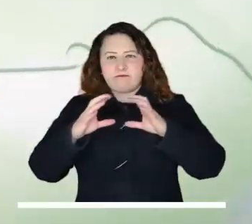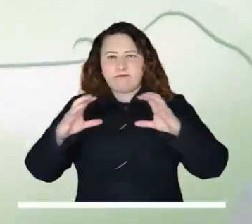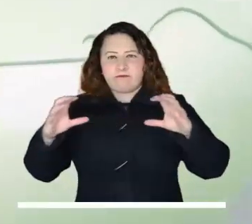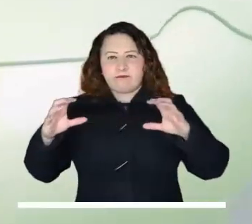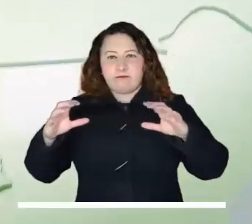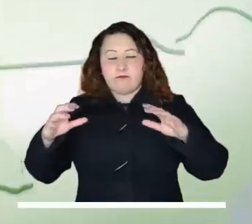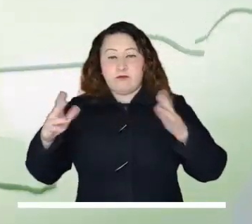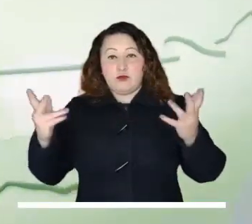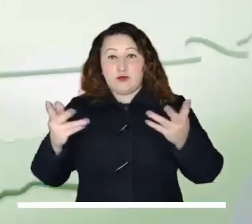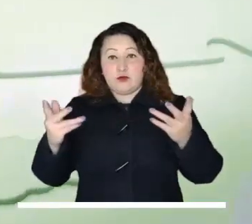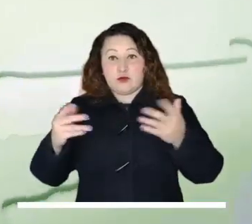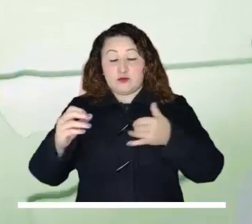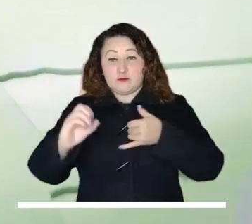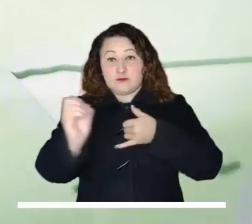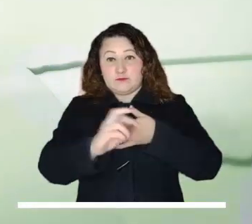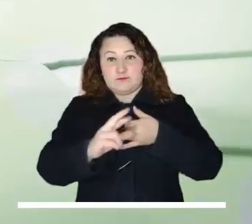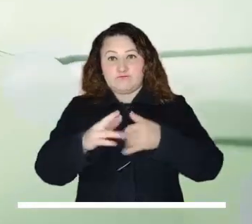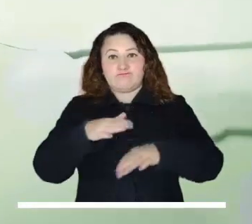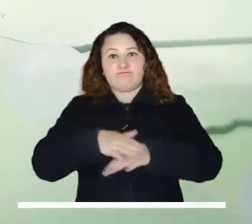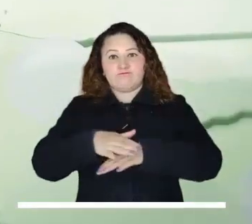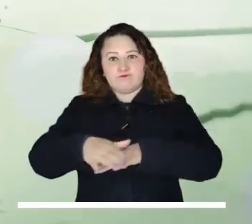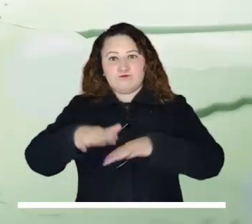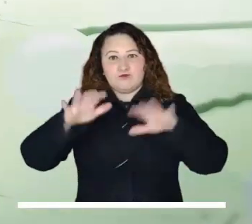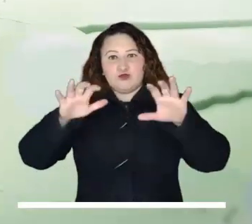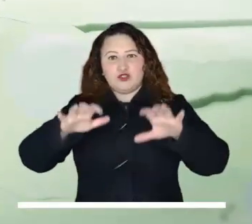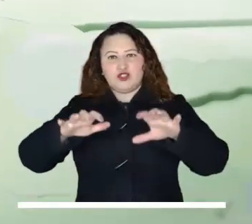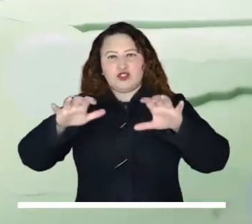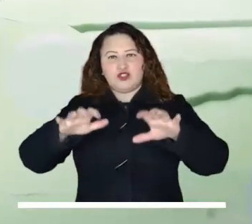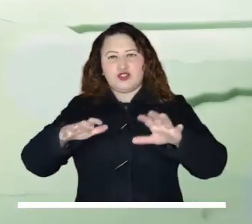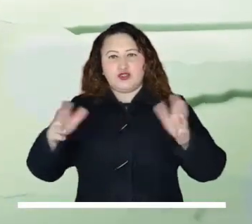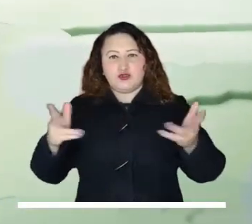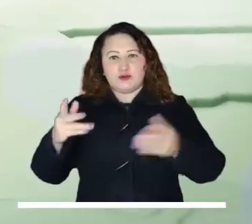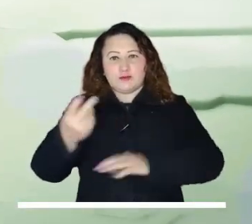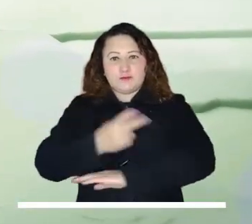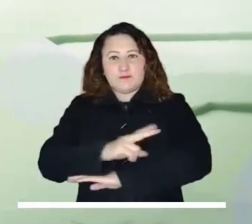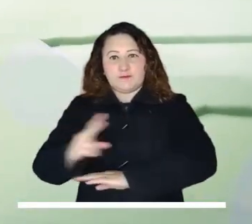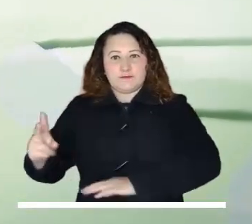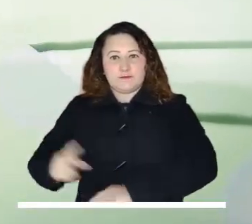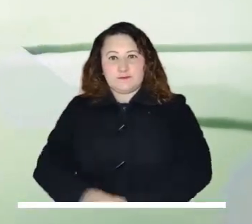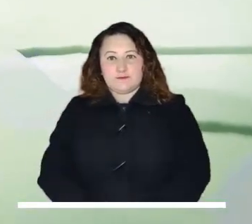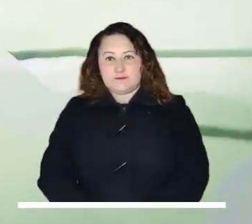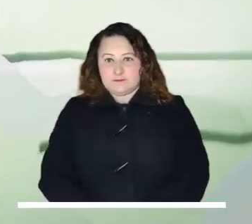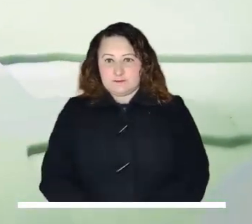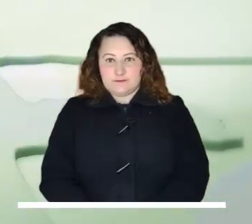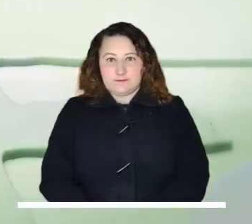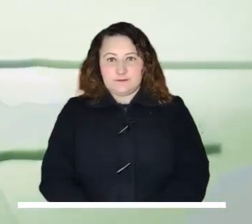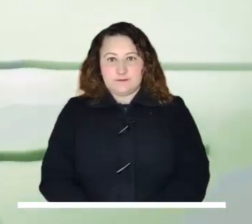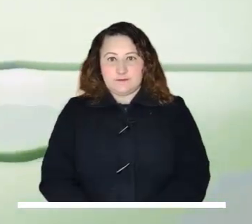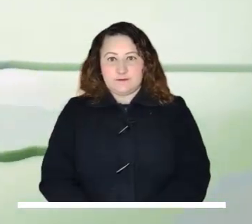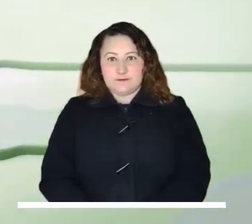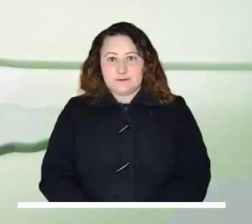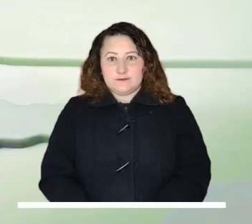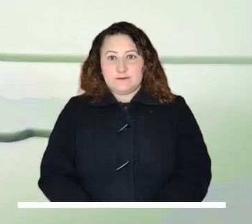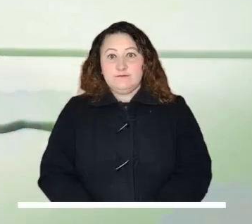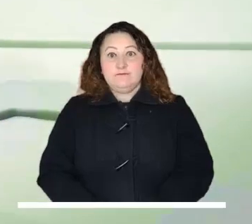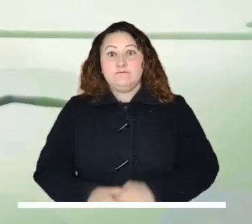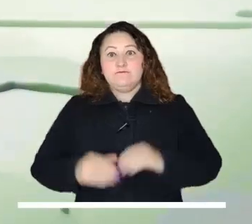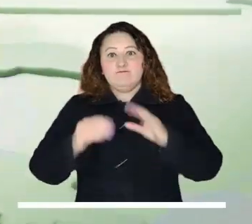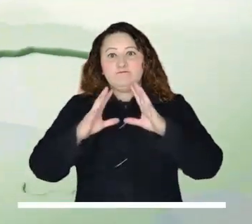La presencia parcial de nubes en la Orinoquía podría provocar algunas precipitaciones en el departamento de Vichada.